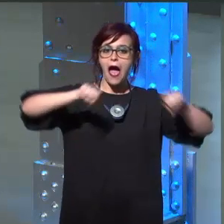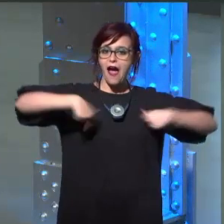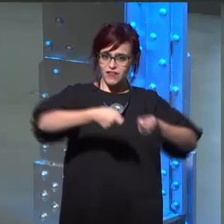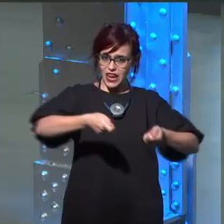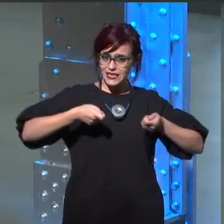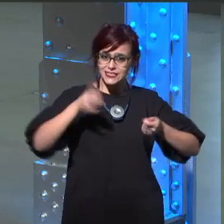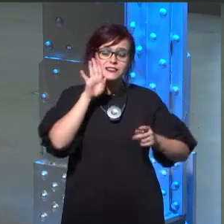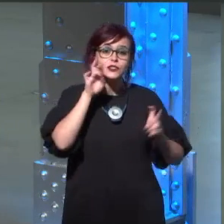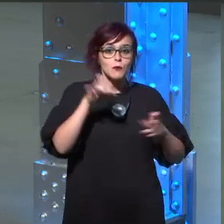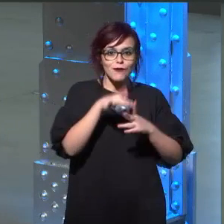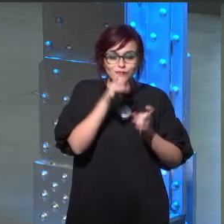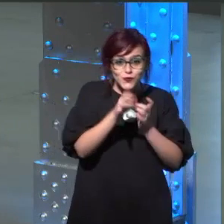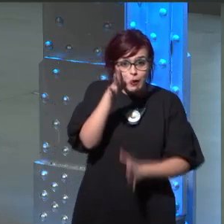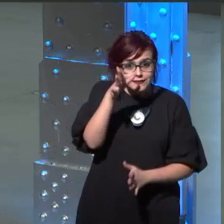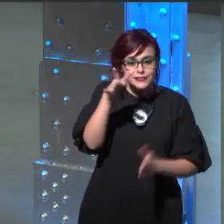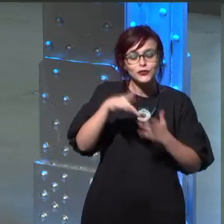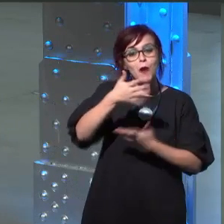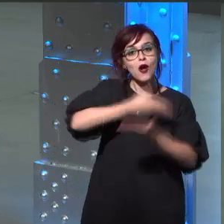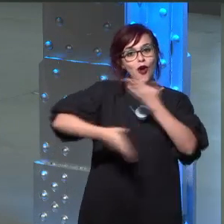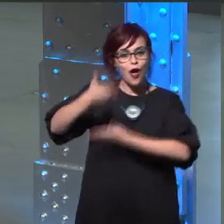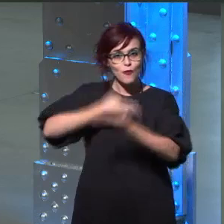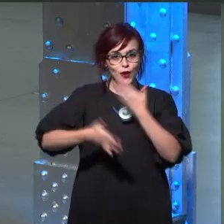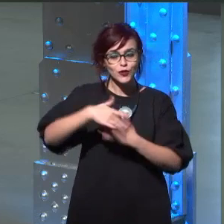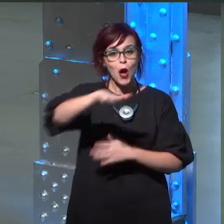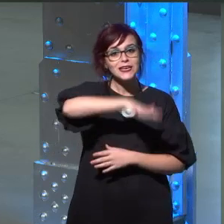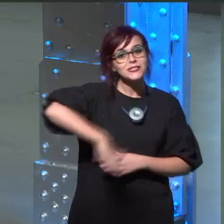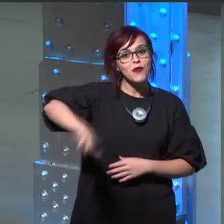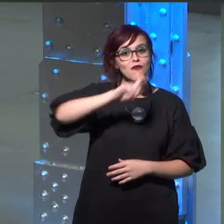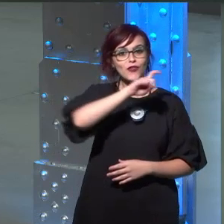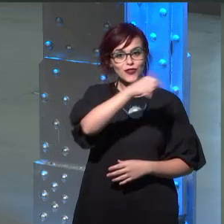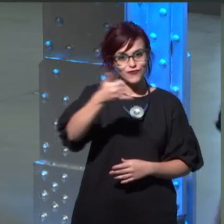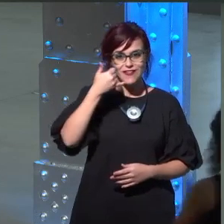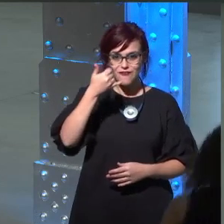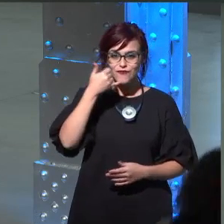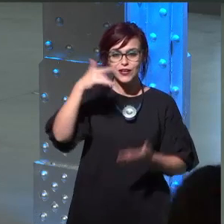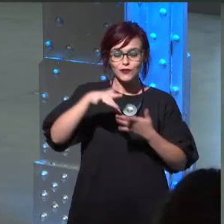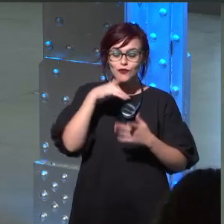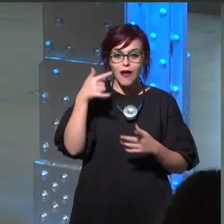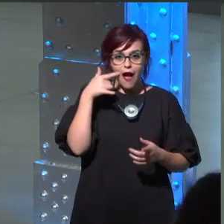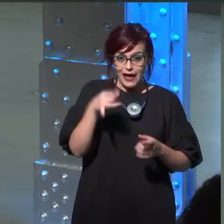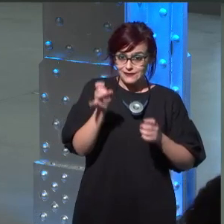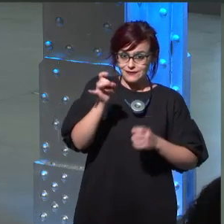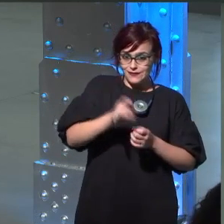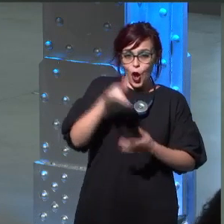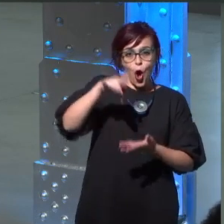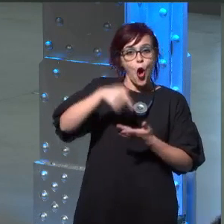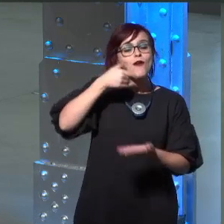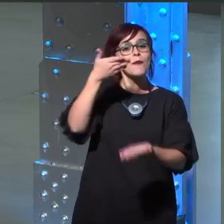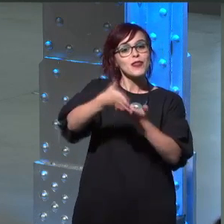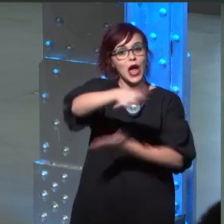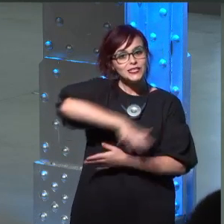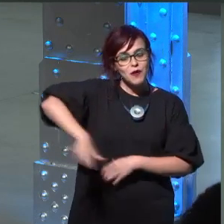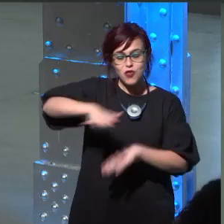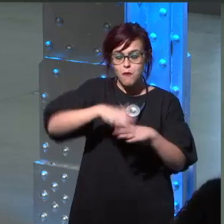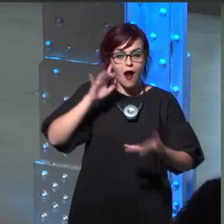suerte de que entre nuestros colaboradores se encuentra Espacio Fundación Telefónica, que tan amablemente nos han cedido hoy las instalaciones para